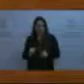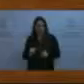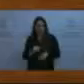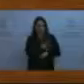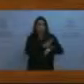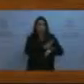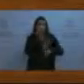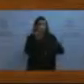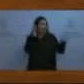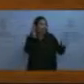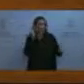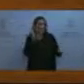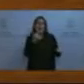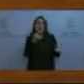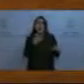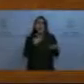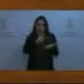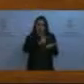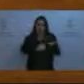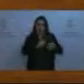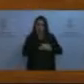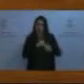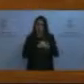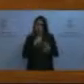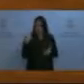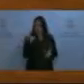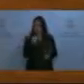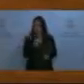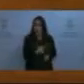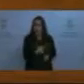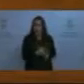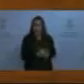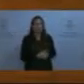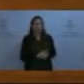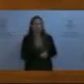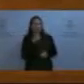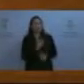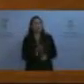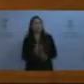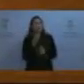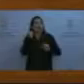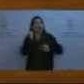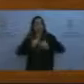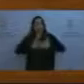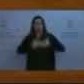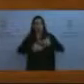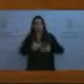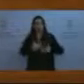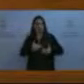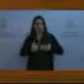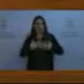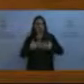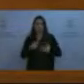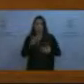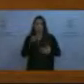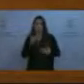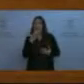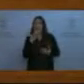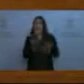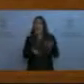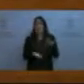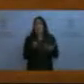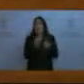que decía, y leo textualmente, hace unos meses, he puesto en marcha protocolos para cuando se producen valores